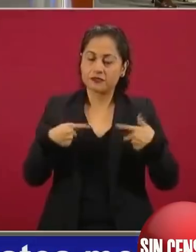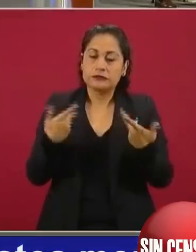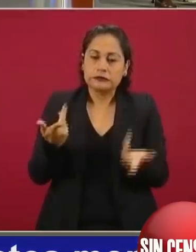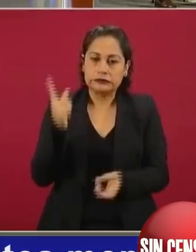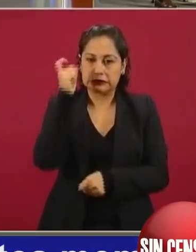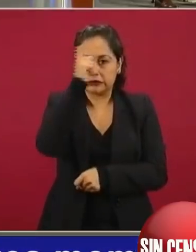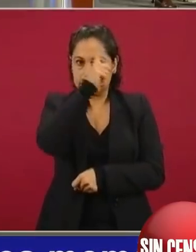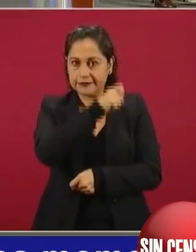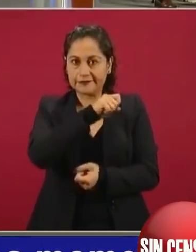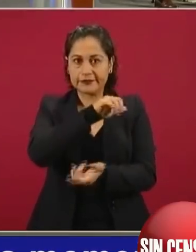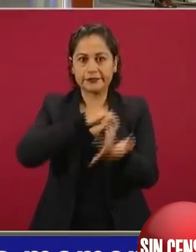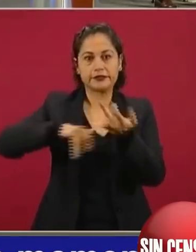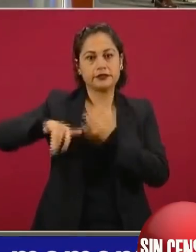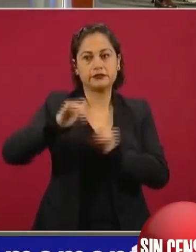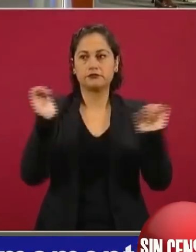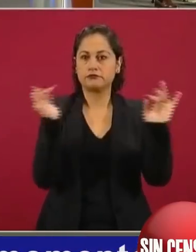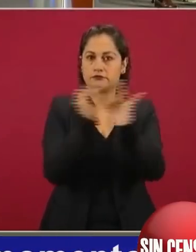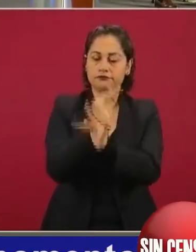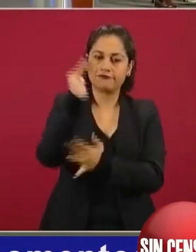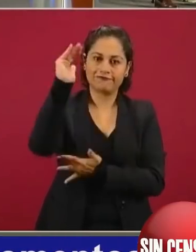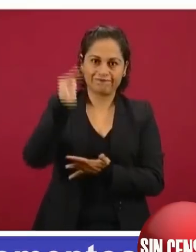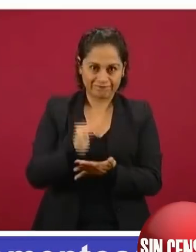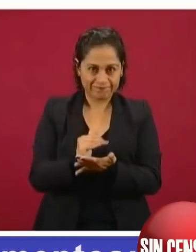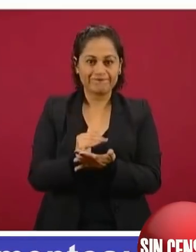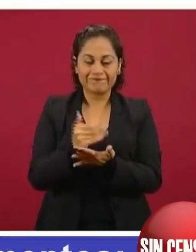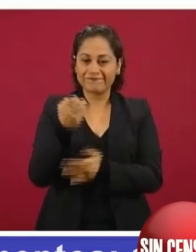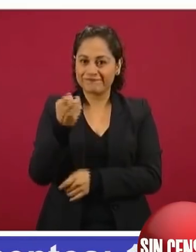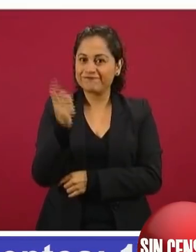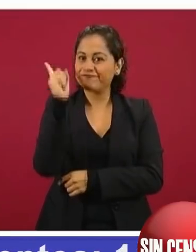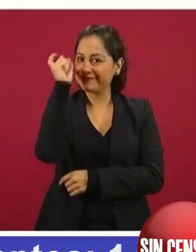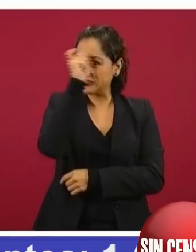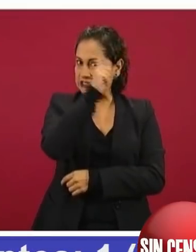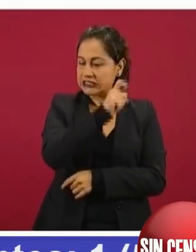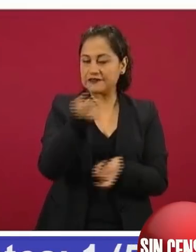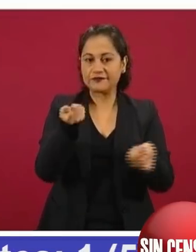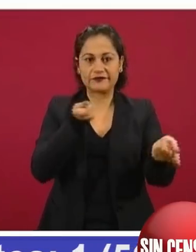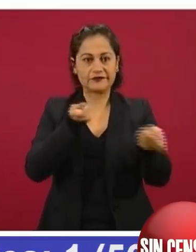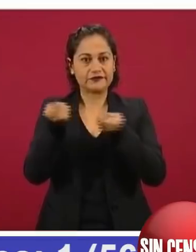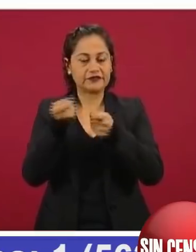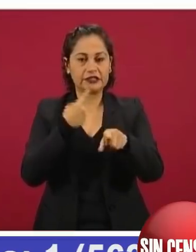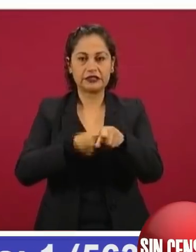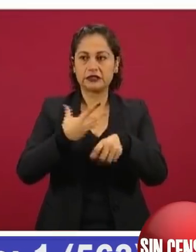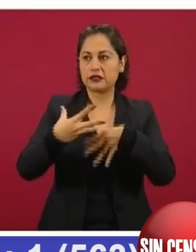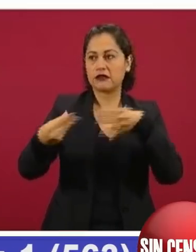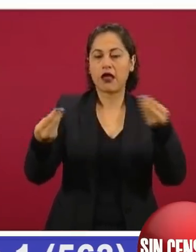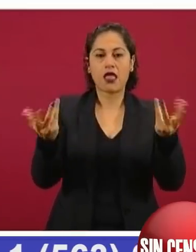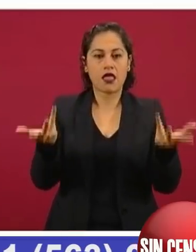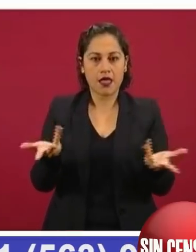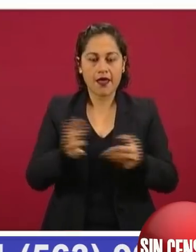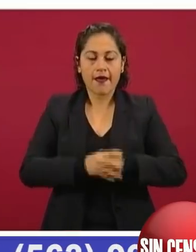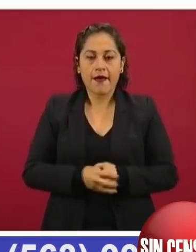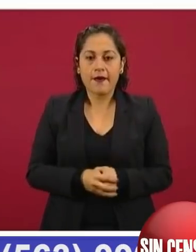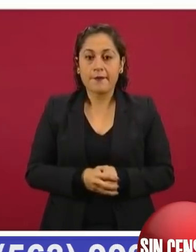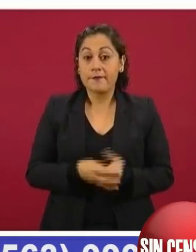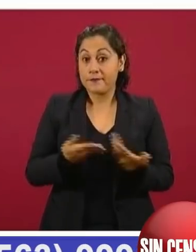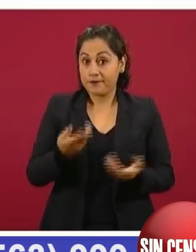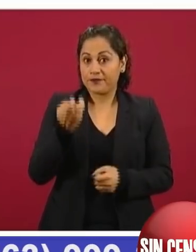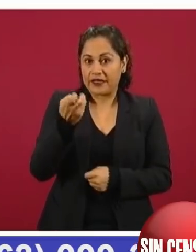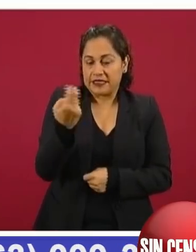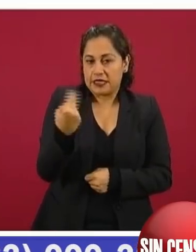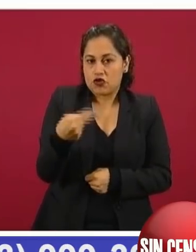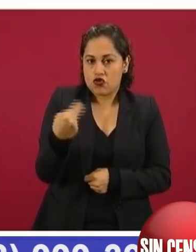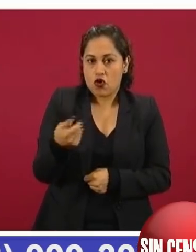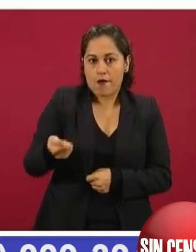y el número absoluto de personas hagan más difícil el control epidémico. Esto técnicamente se llama